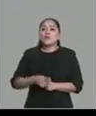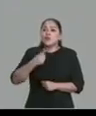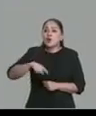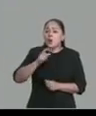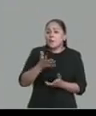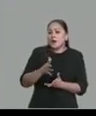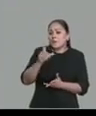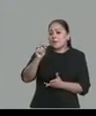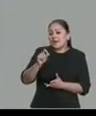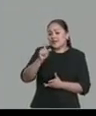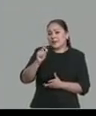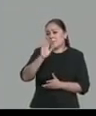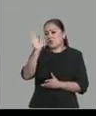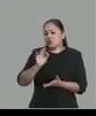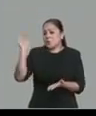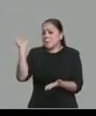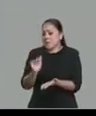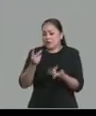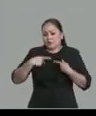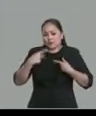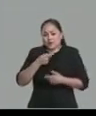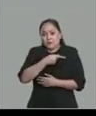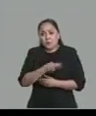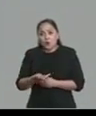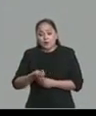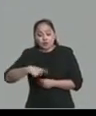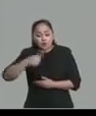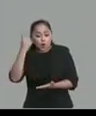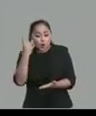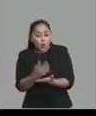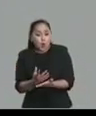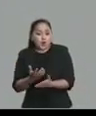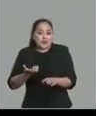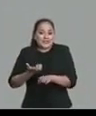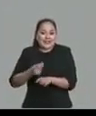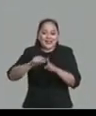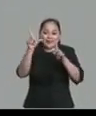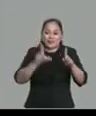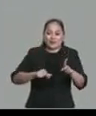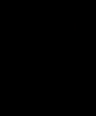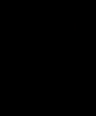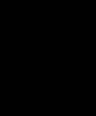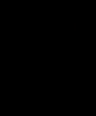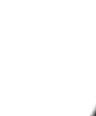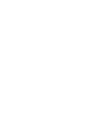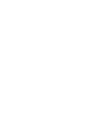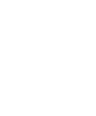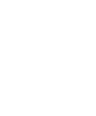Seremos el único estado del país que levantaremos bandera blanca en ese tema.